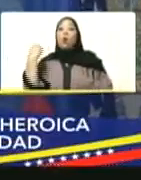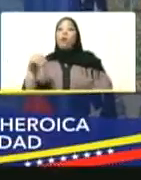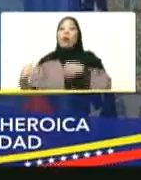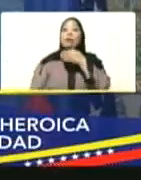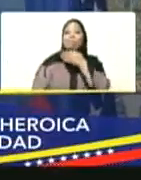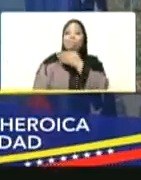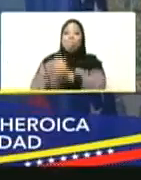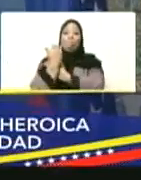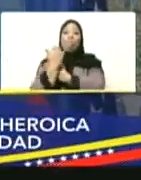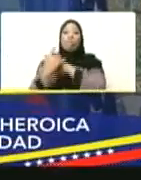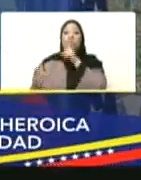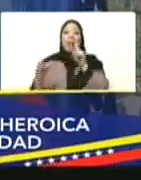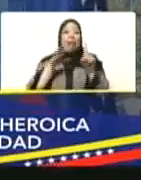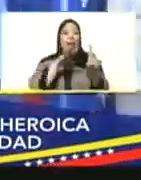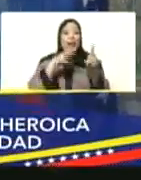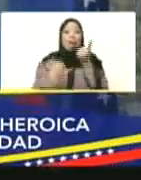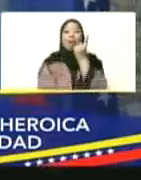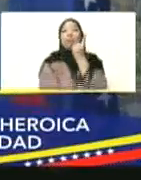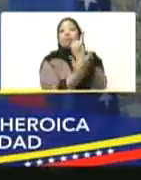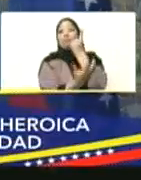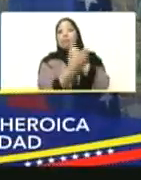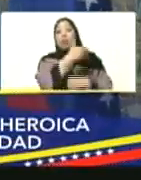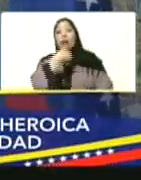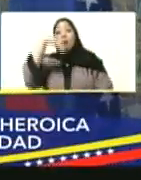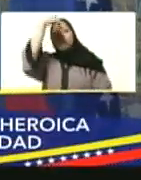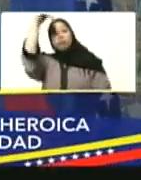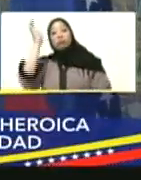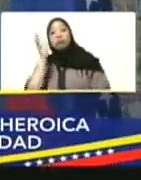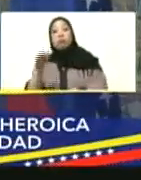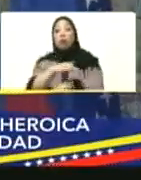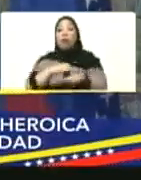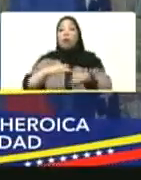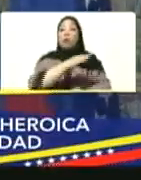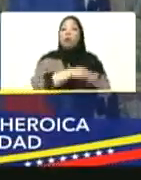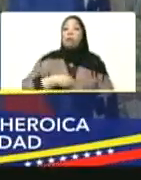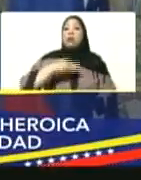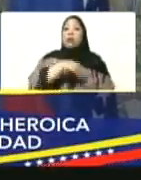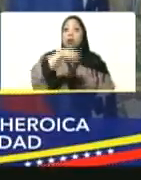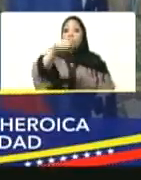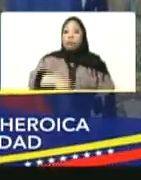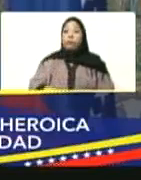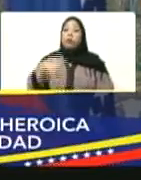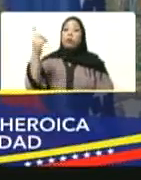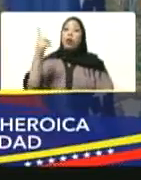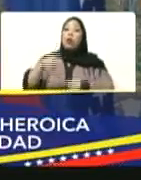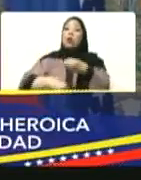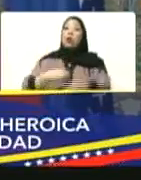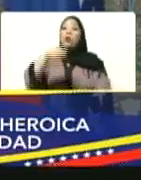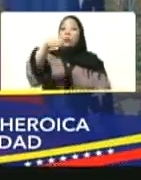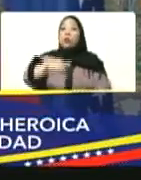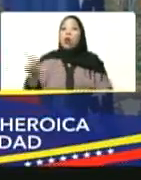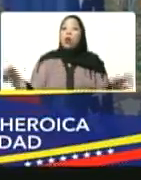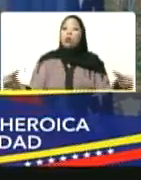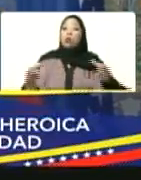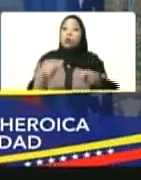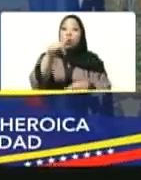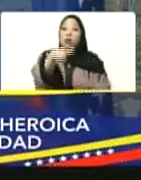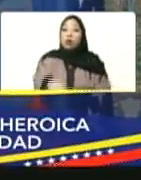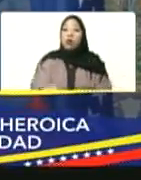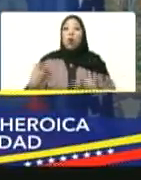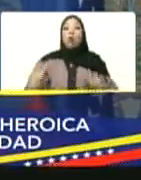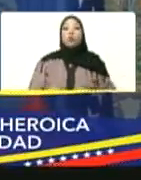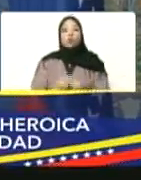palestinos. Travailler dans les deux ministères des Affaires étrangères pour dénoncer les crimes